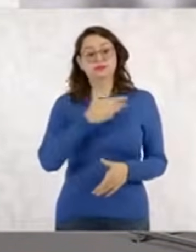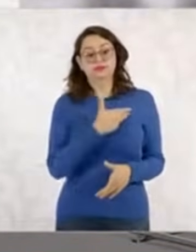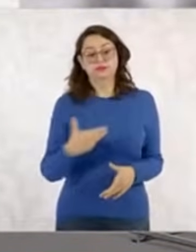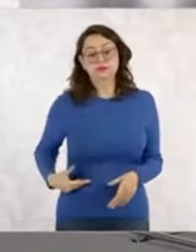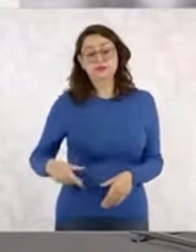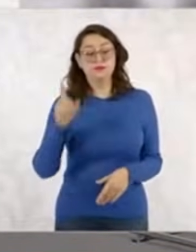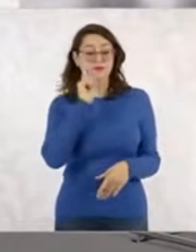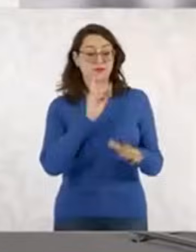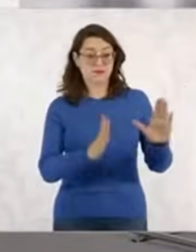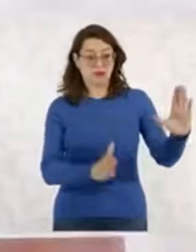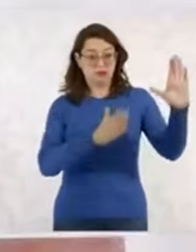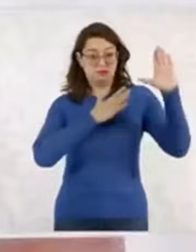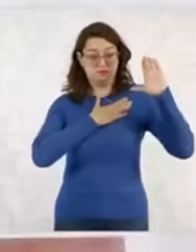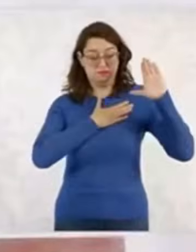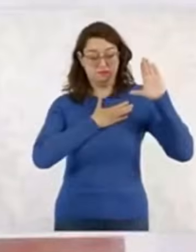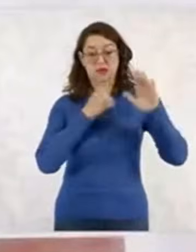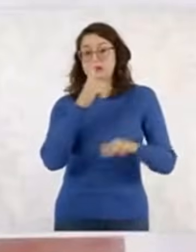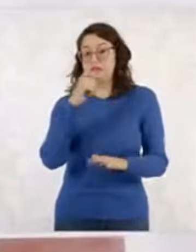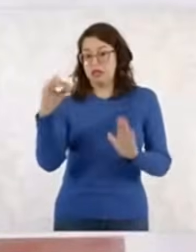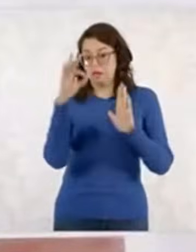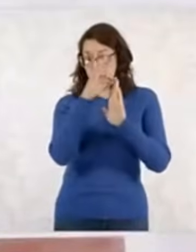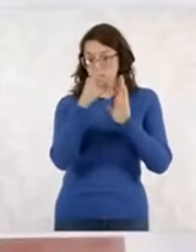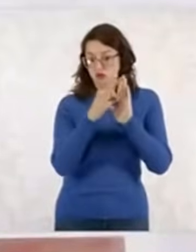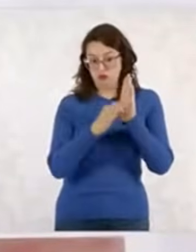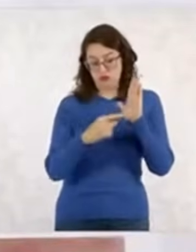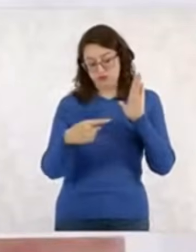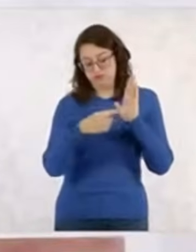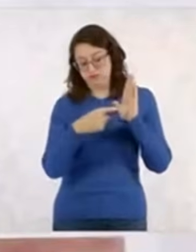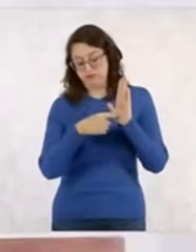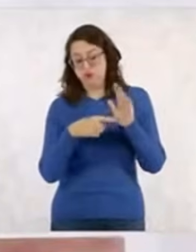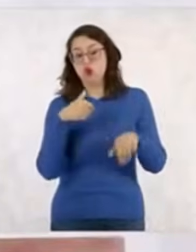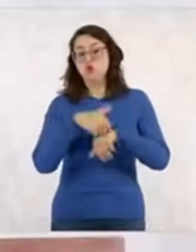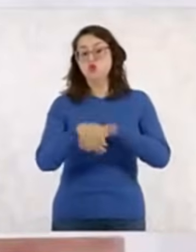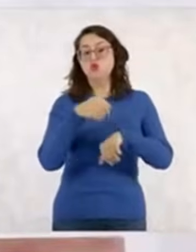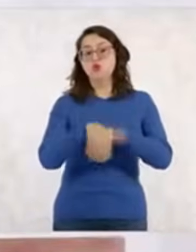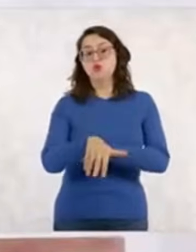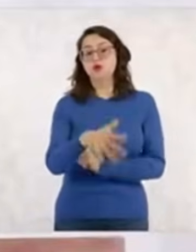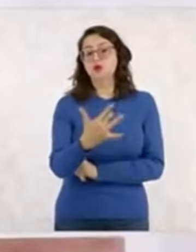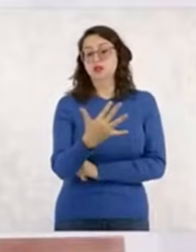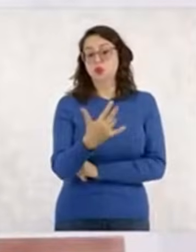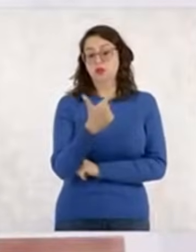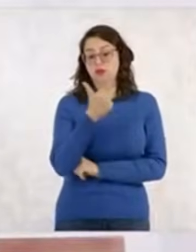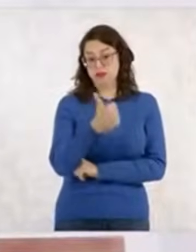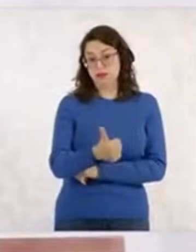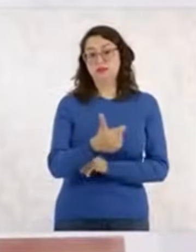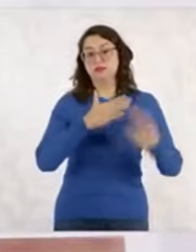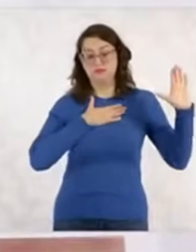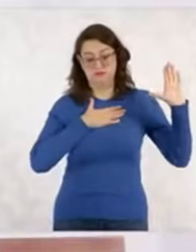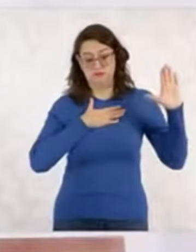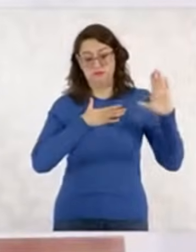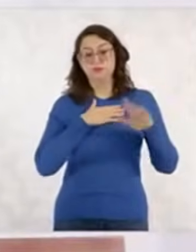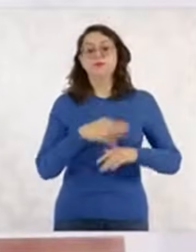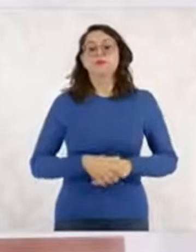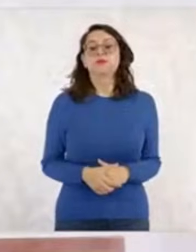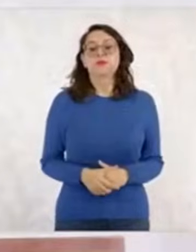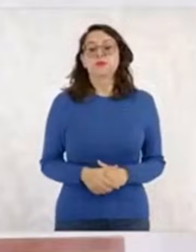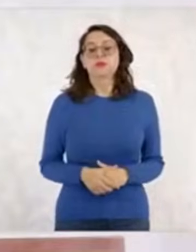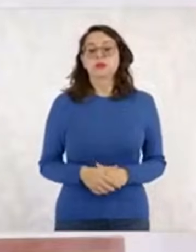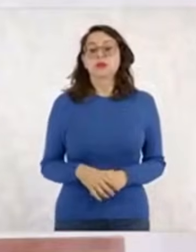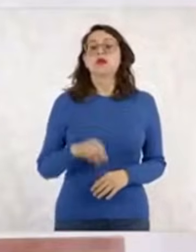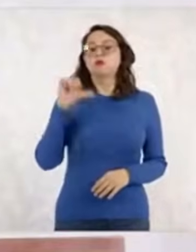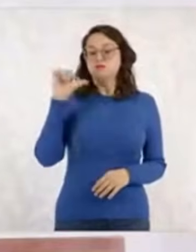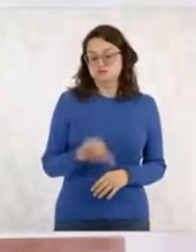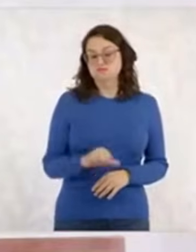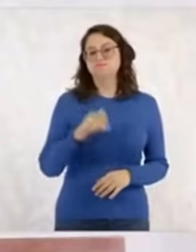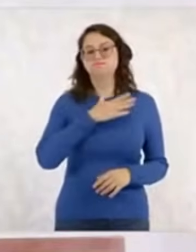de la transformación. Estamos hablando del compromiso número 56. Y informarles que el día de hoy tenemos muy